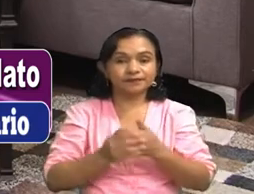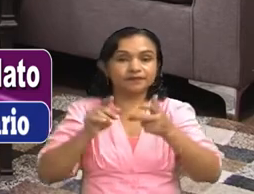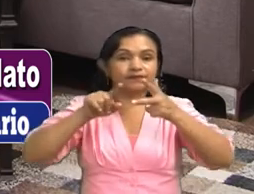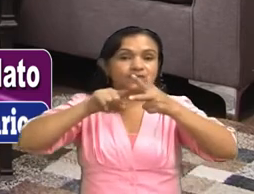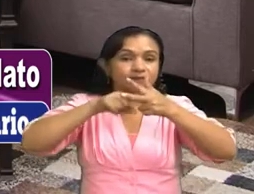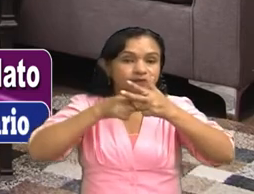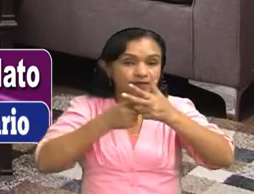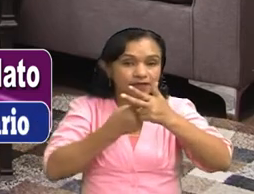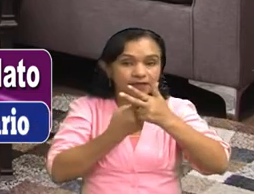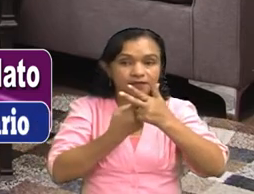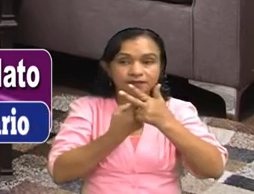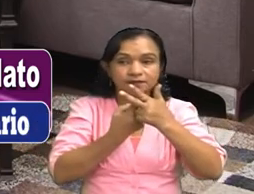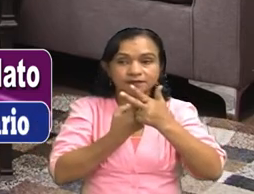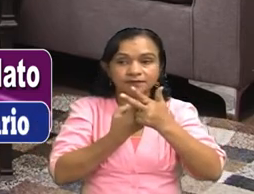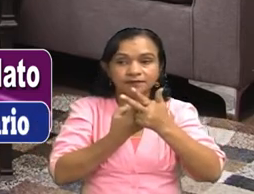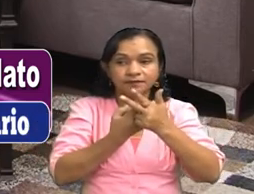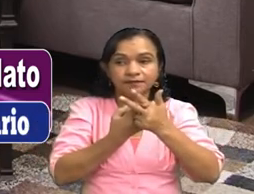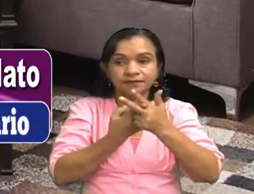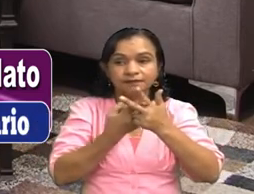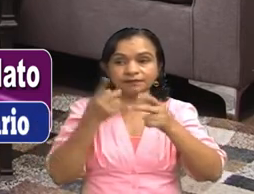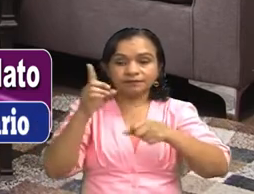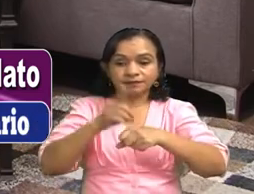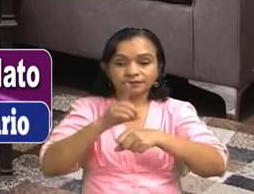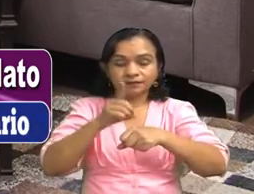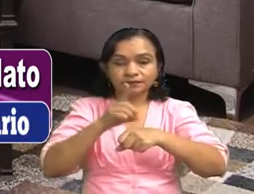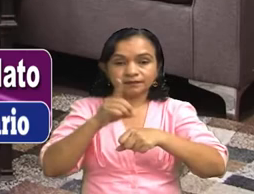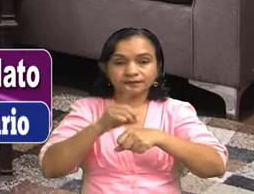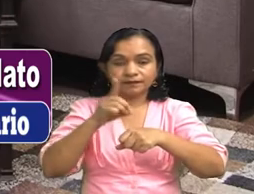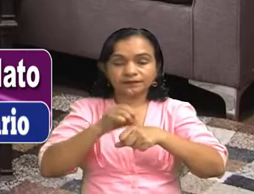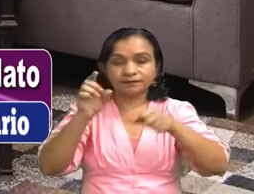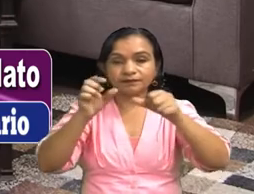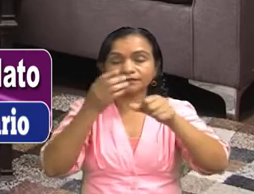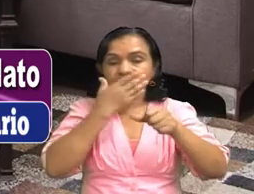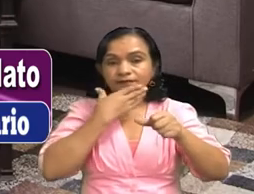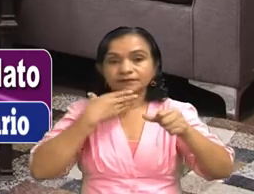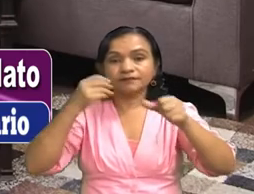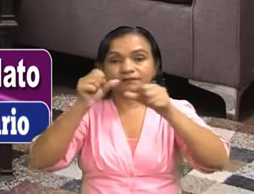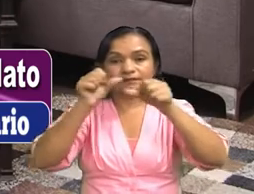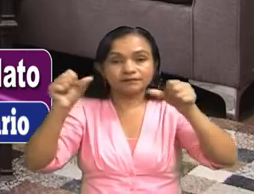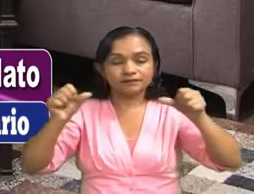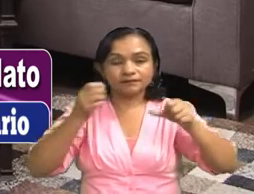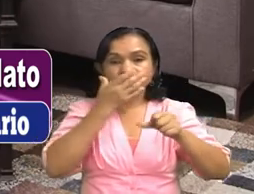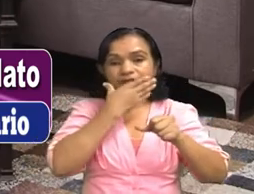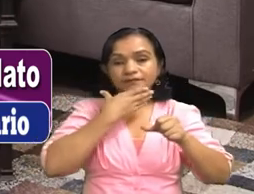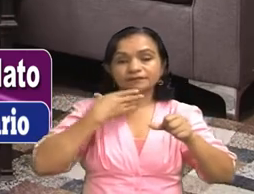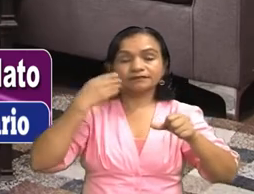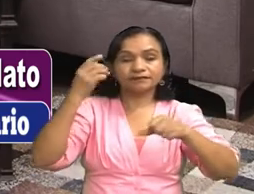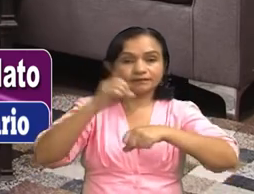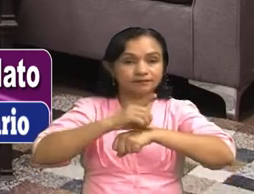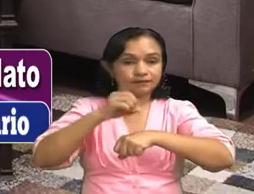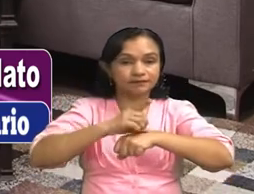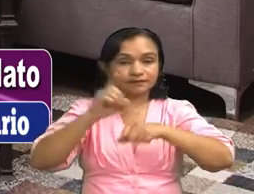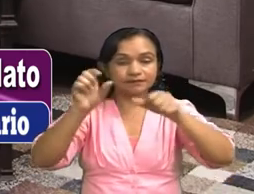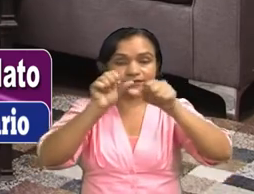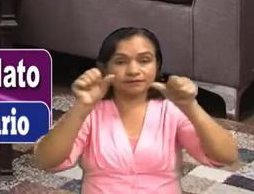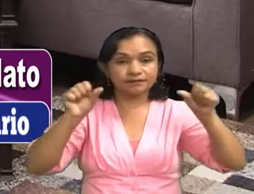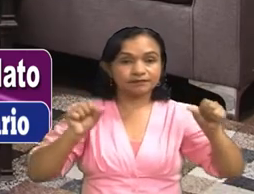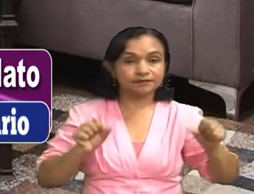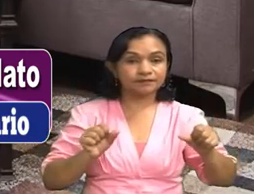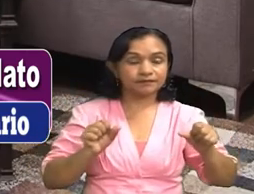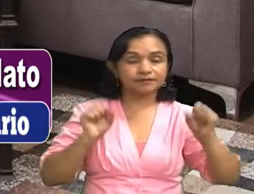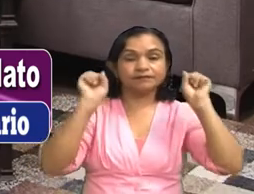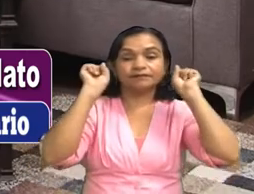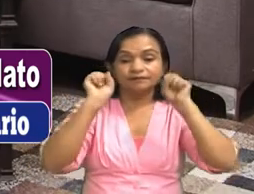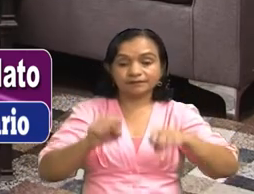comenzamos y le pusimos veterinarios saliendo de la universidad, pero los mejores alumnos. Y son los que